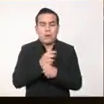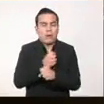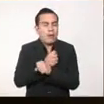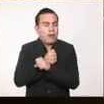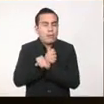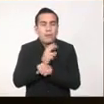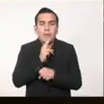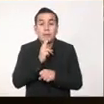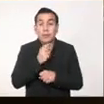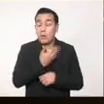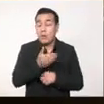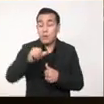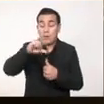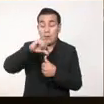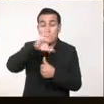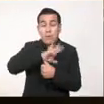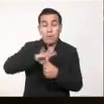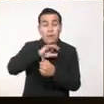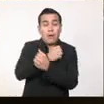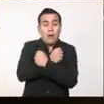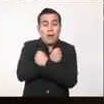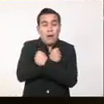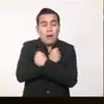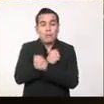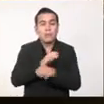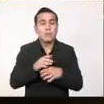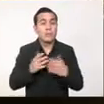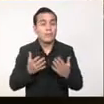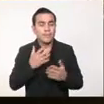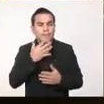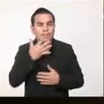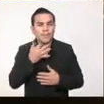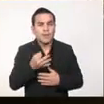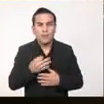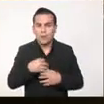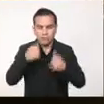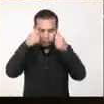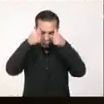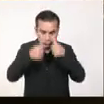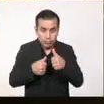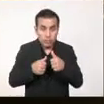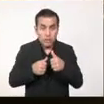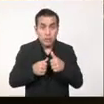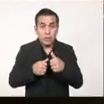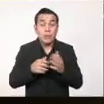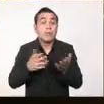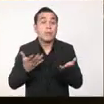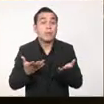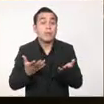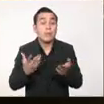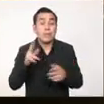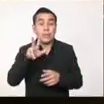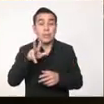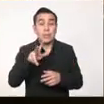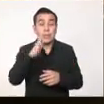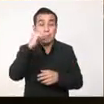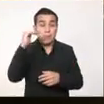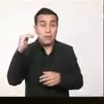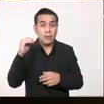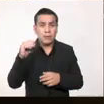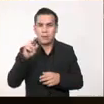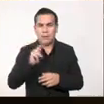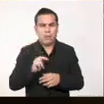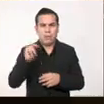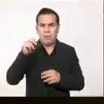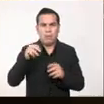países centroamericanos y creo que deberíamos de ser el mismo país. Pero no estoy de acuerdo con que nos llamen Triángulo Norte porque en primer lugar no somos ningún triángulo ni estamos al